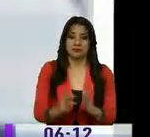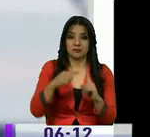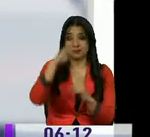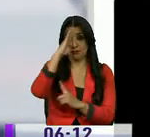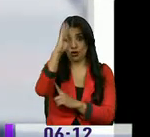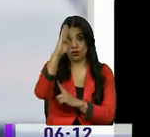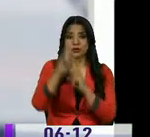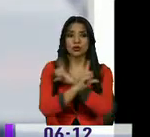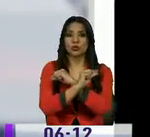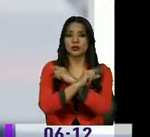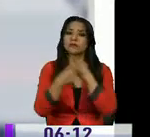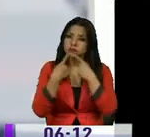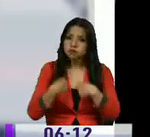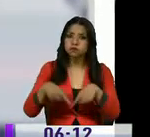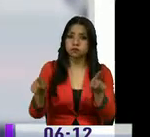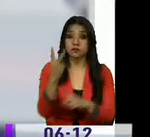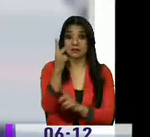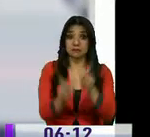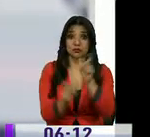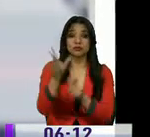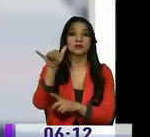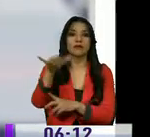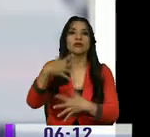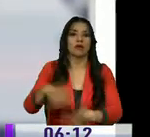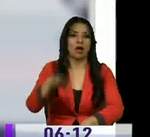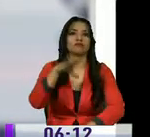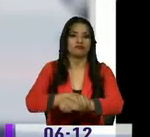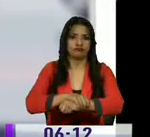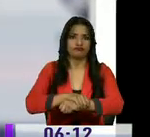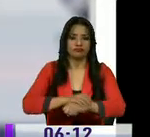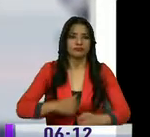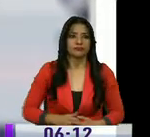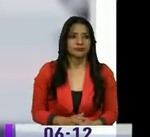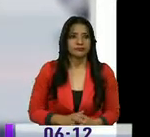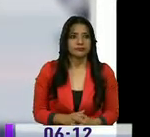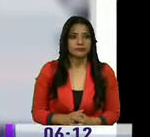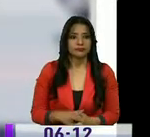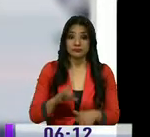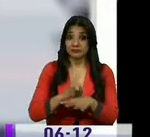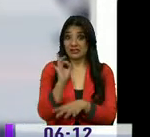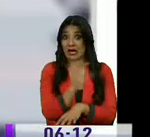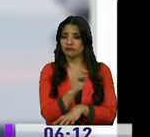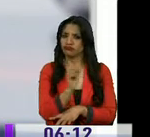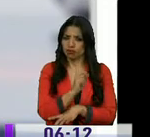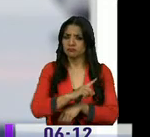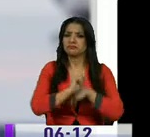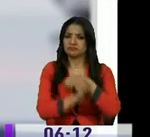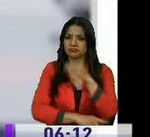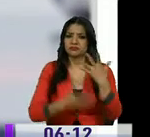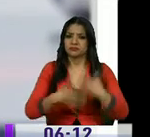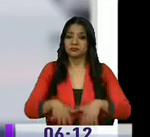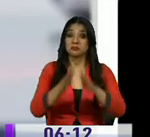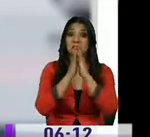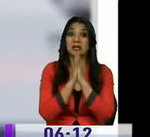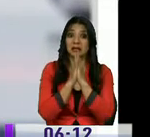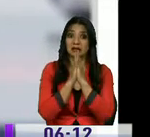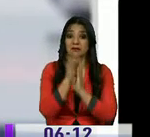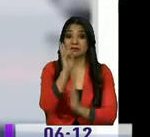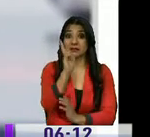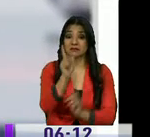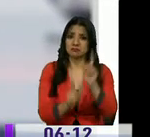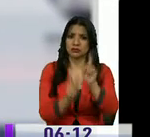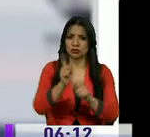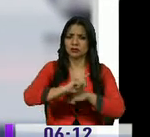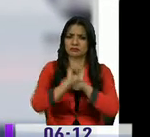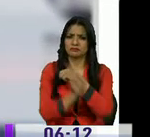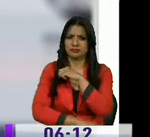fueron aprendidos este sábado aseguró que este caso no quedará en la impunidad y pedirá sanción para quienes en la obligación